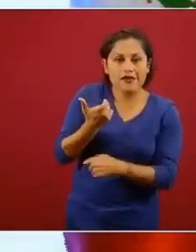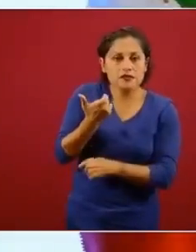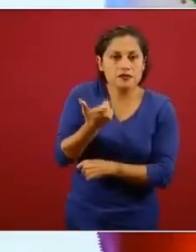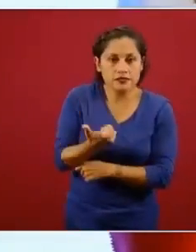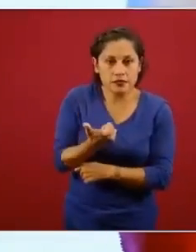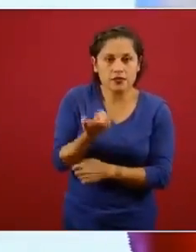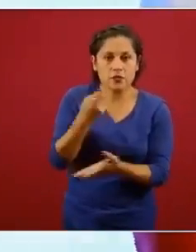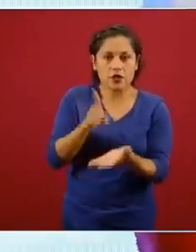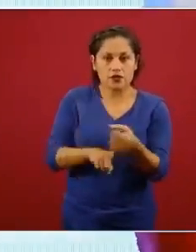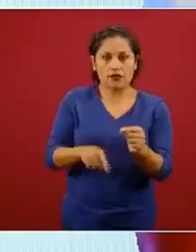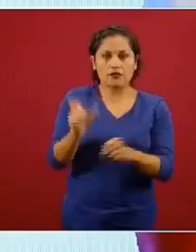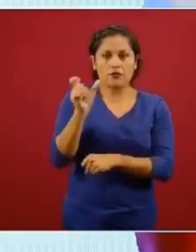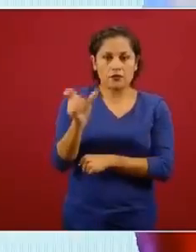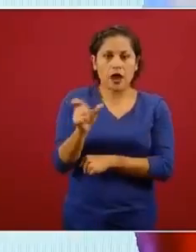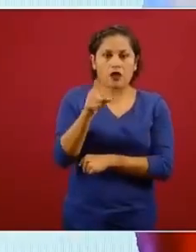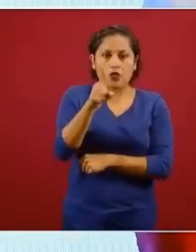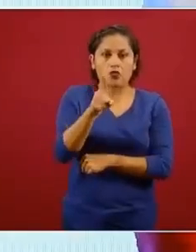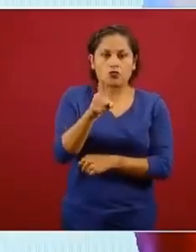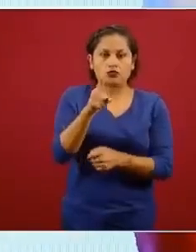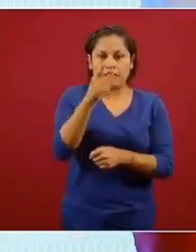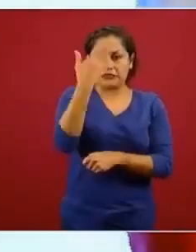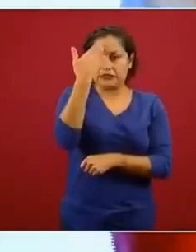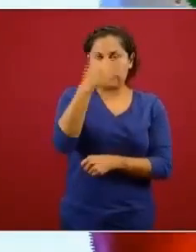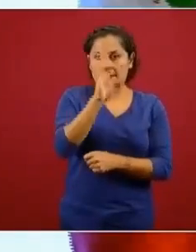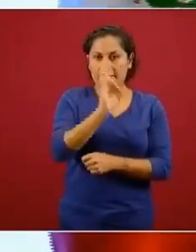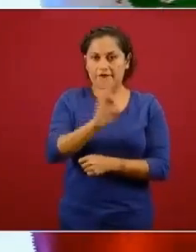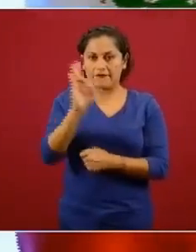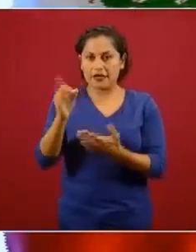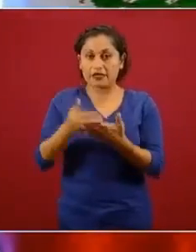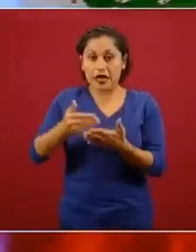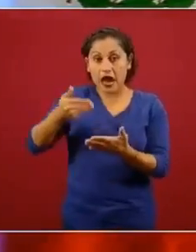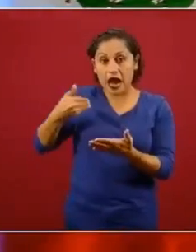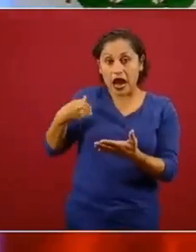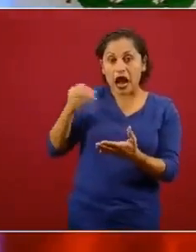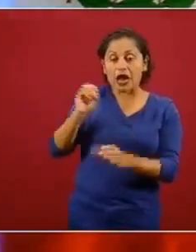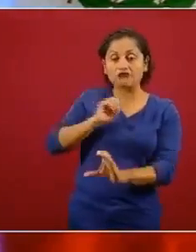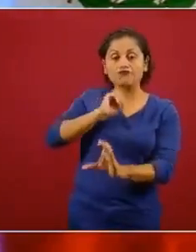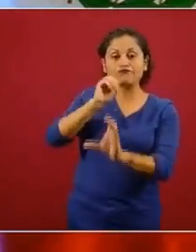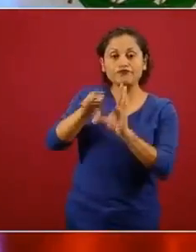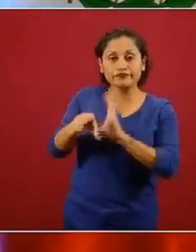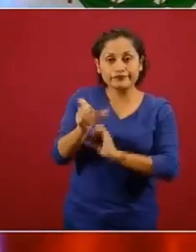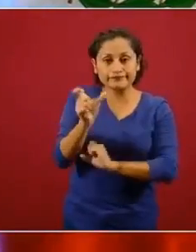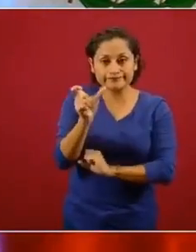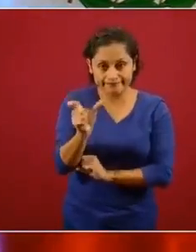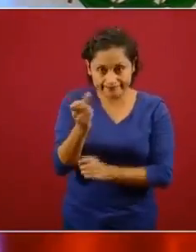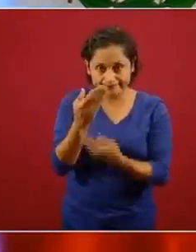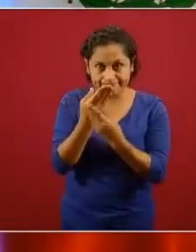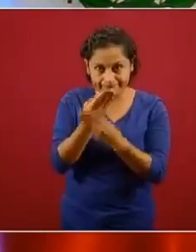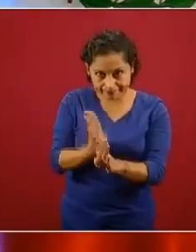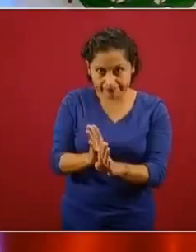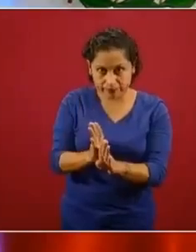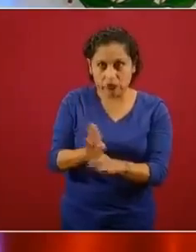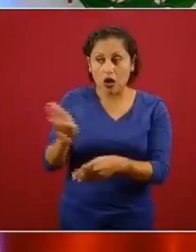es que depositen lo necesario para que el monto de 823.70 pueda ser